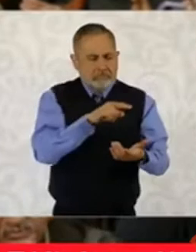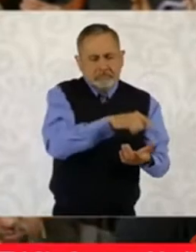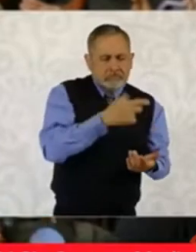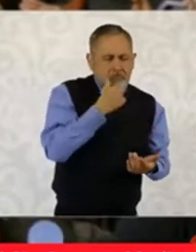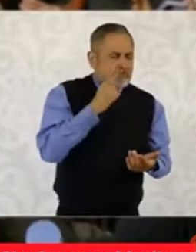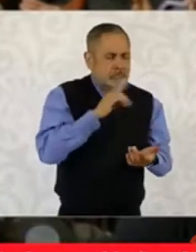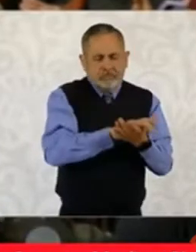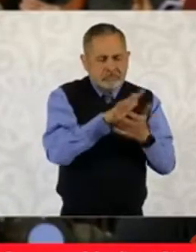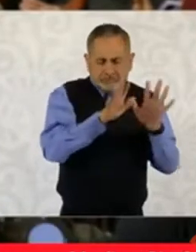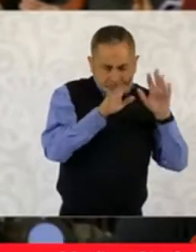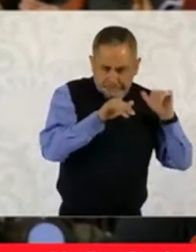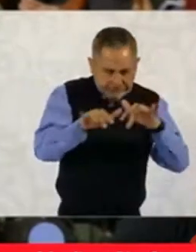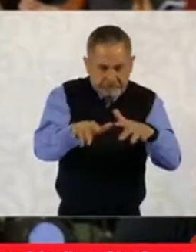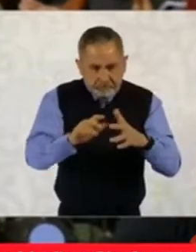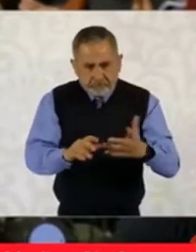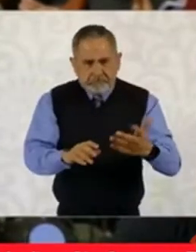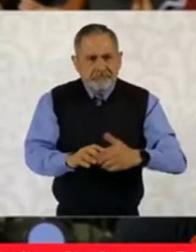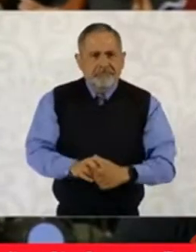etcétera.